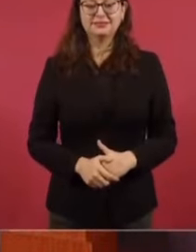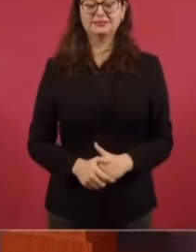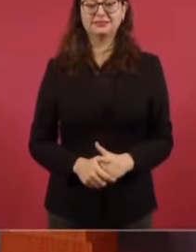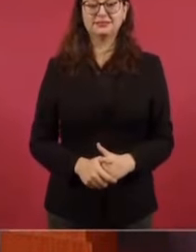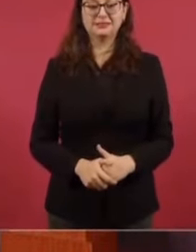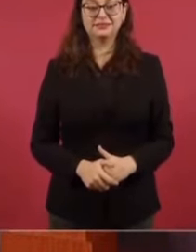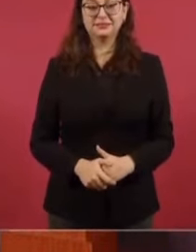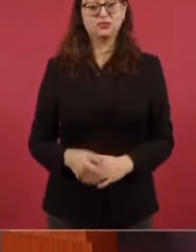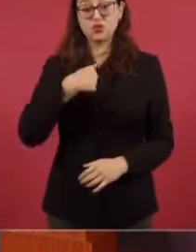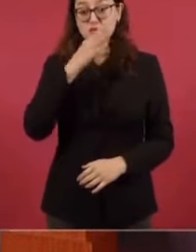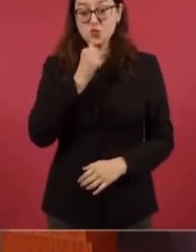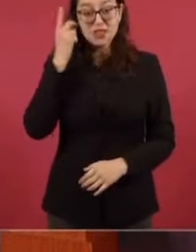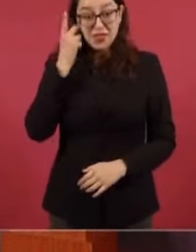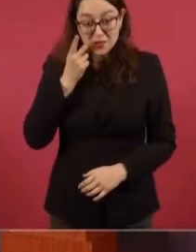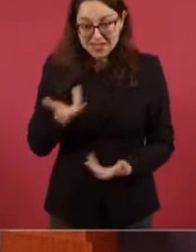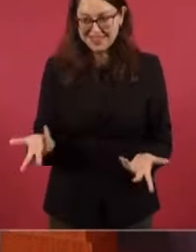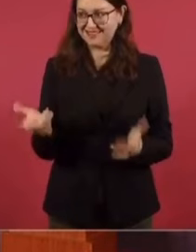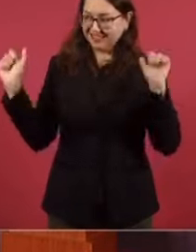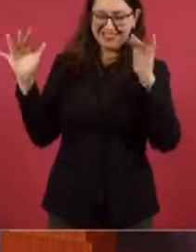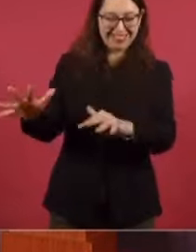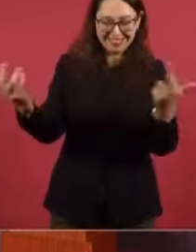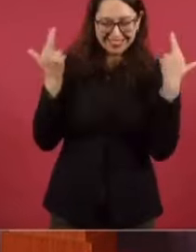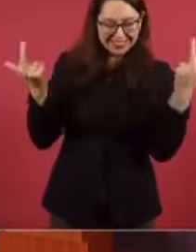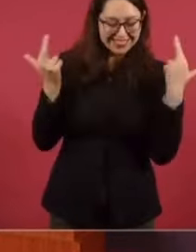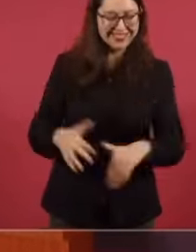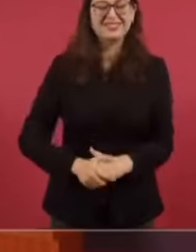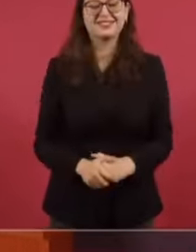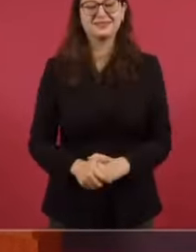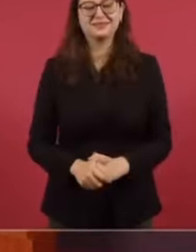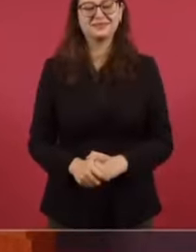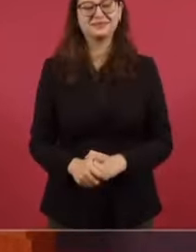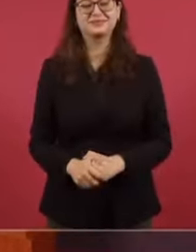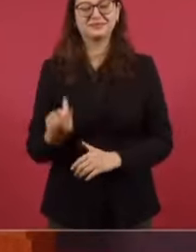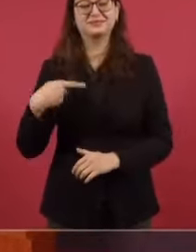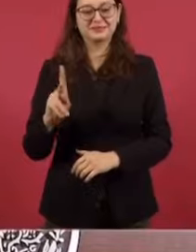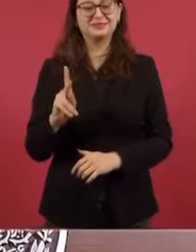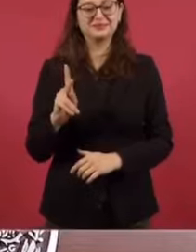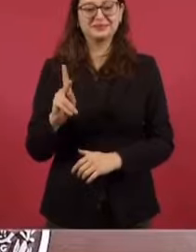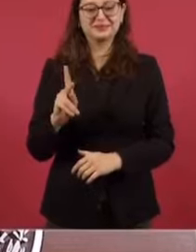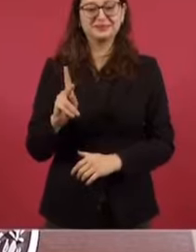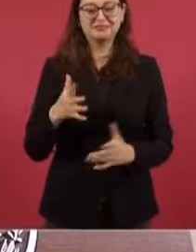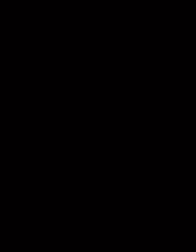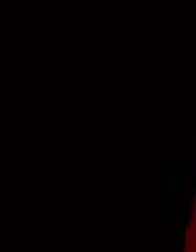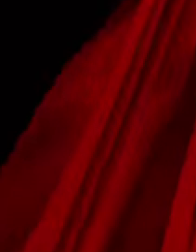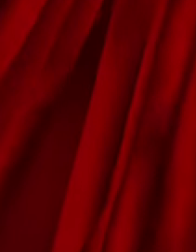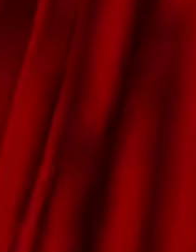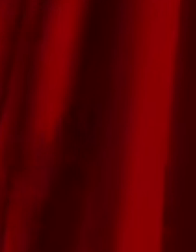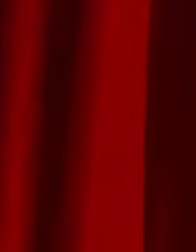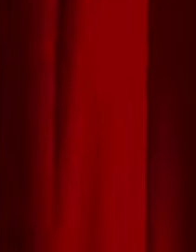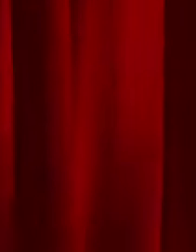No me dejaban ni dormir. Pero sí, mucha emoción.